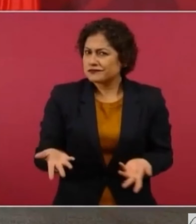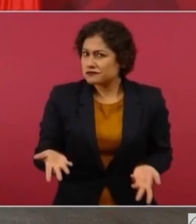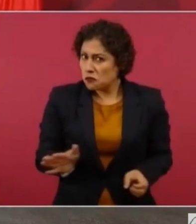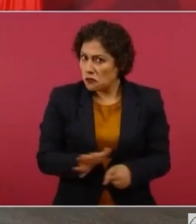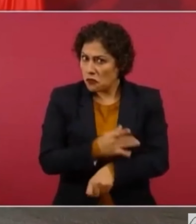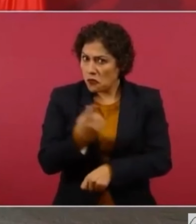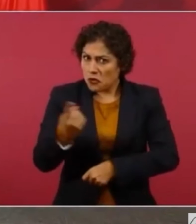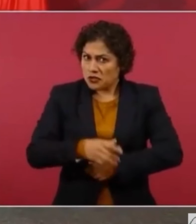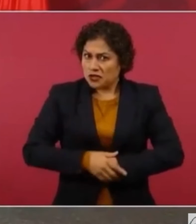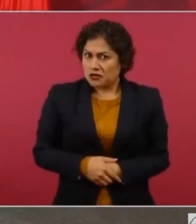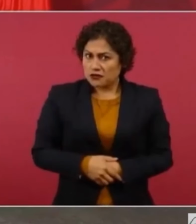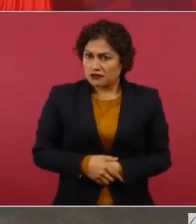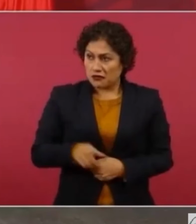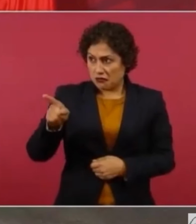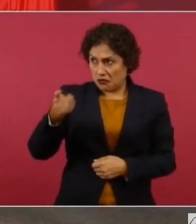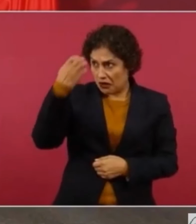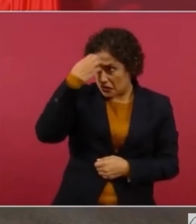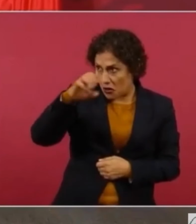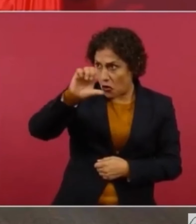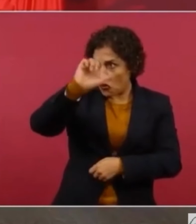extranjero pernicioso?